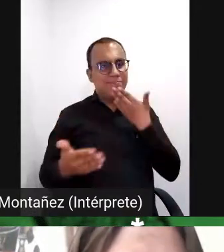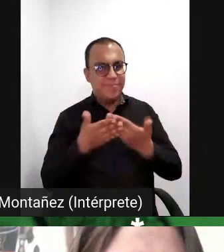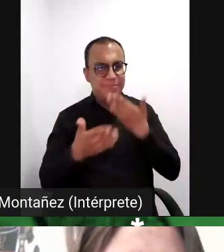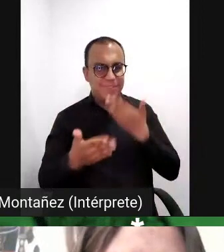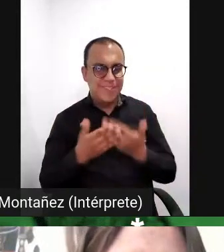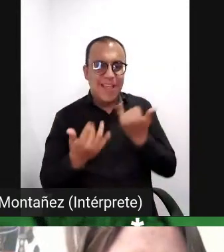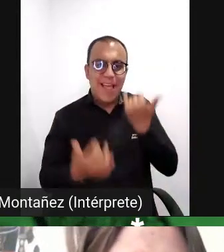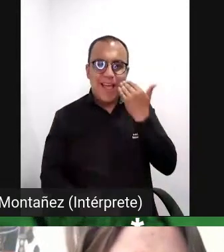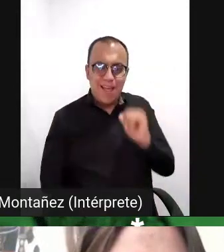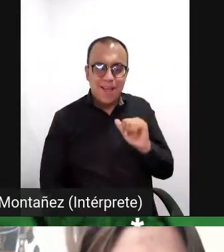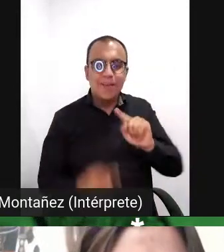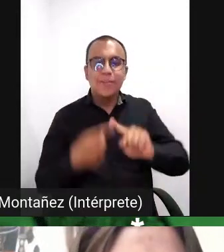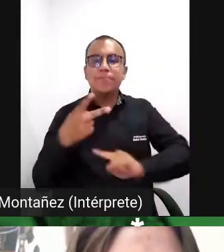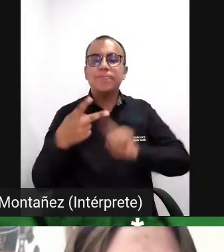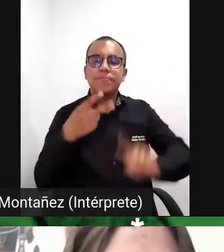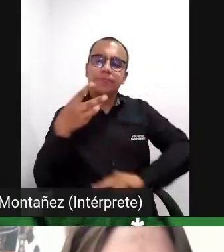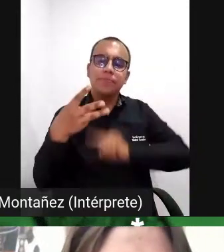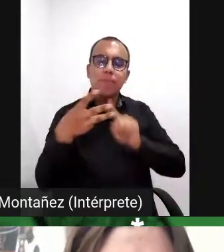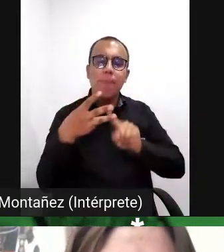por ese comentario.